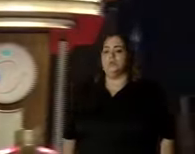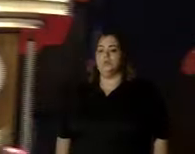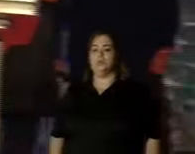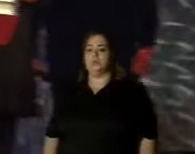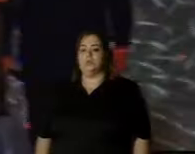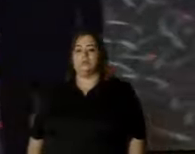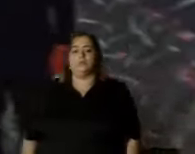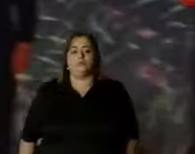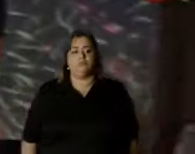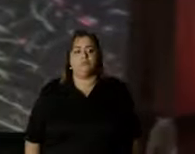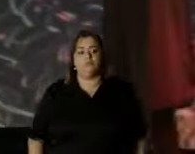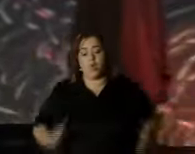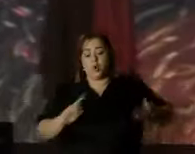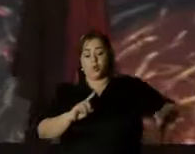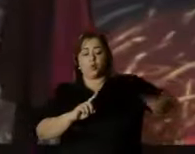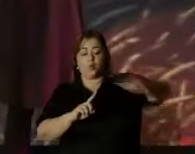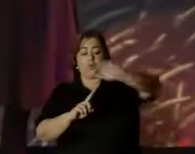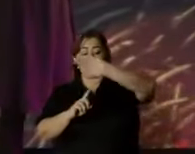Bosha kata bababa.